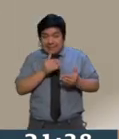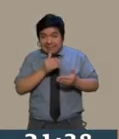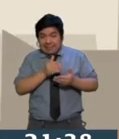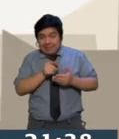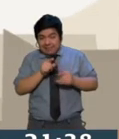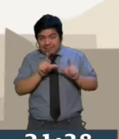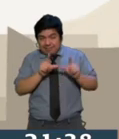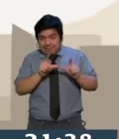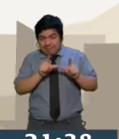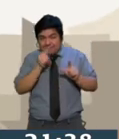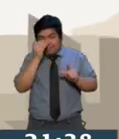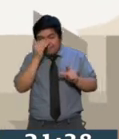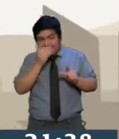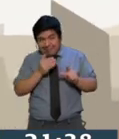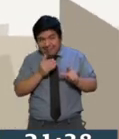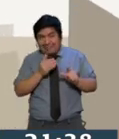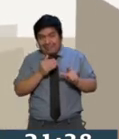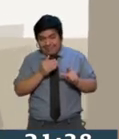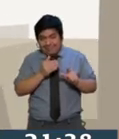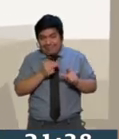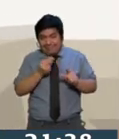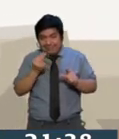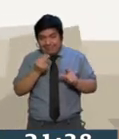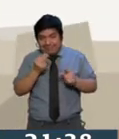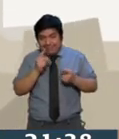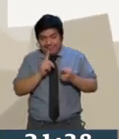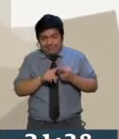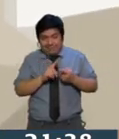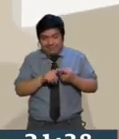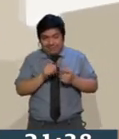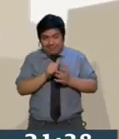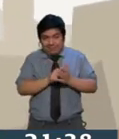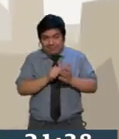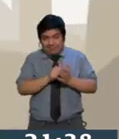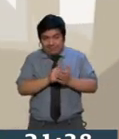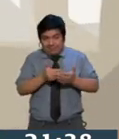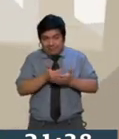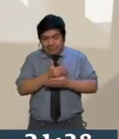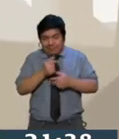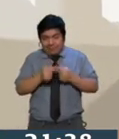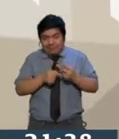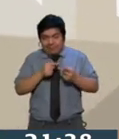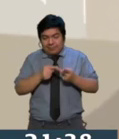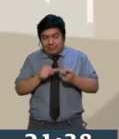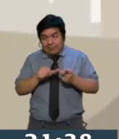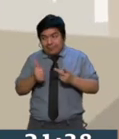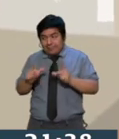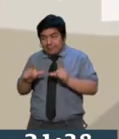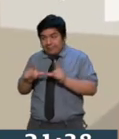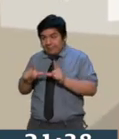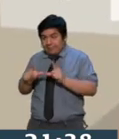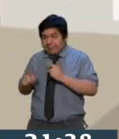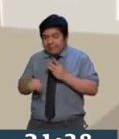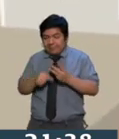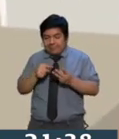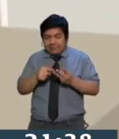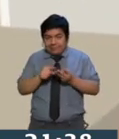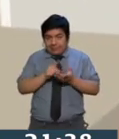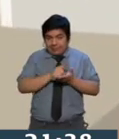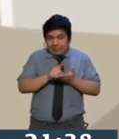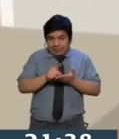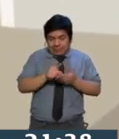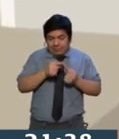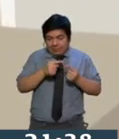credencial de elector, pues sabe que de entrada tiene que llevar el acta de nacimiento, otra identificación, el comprobante de